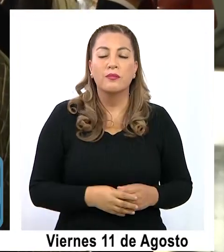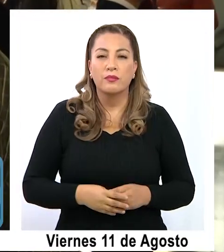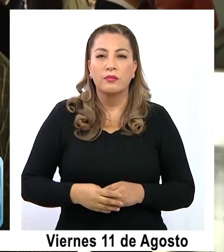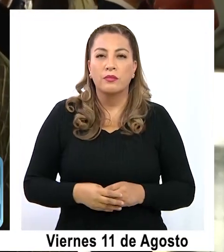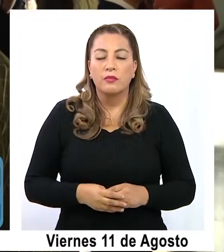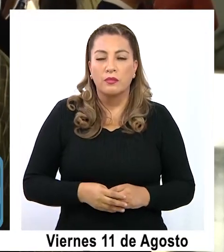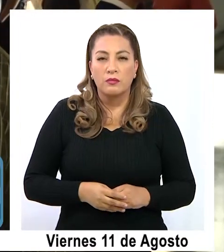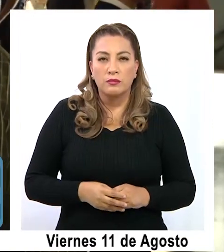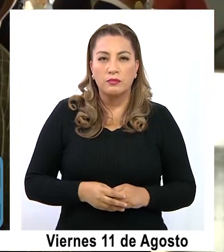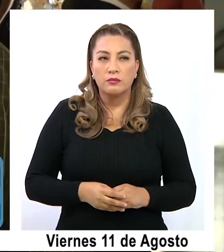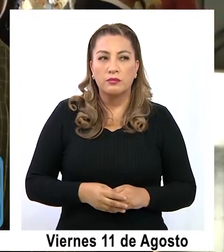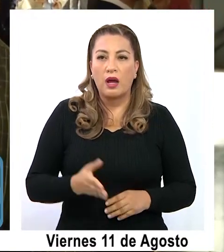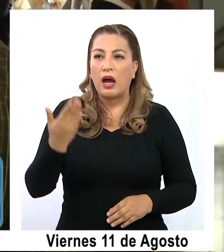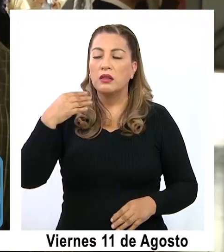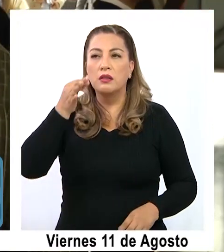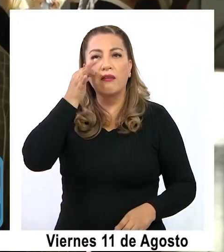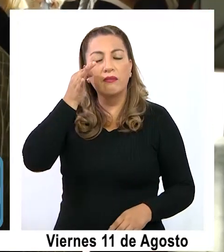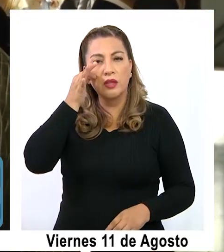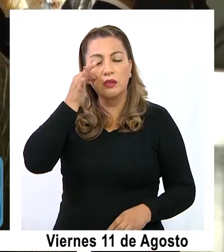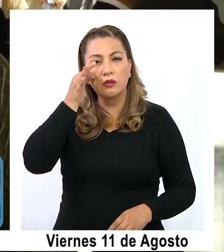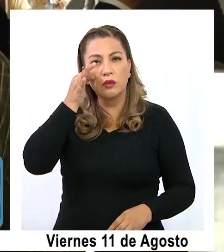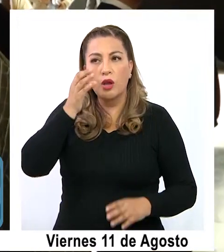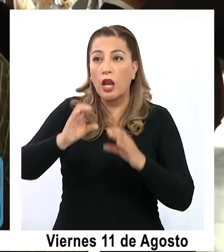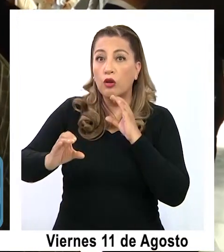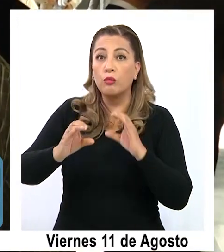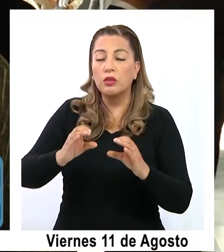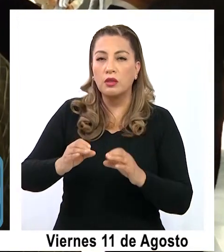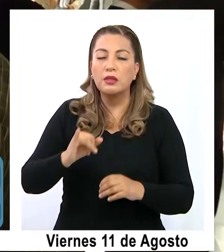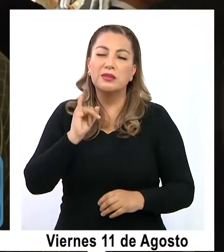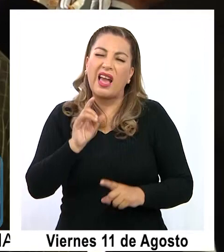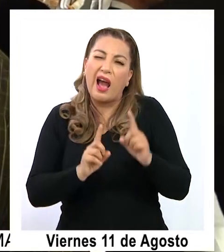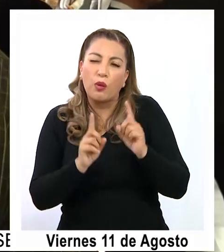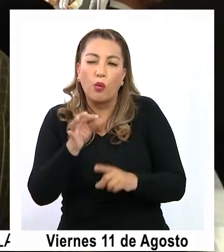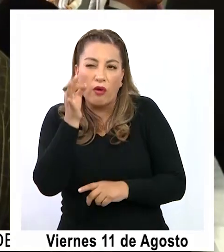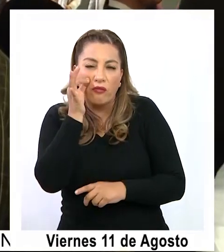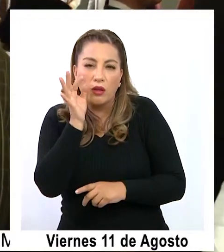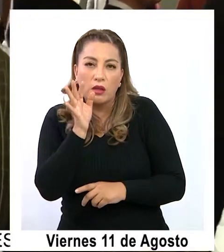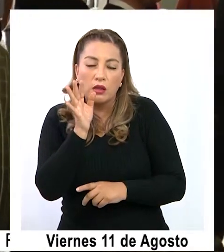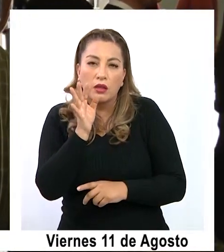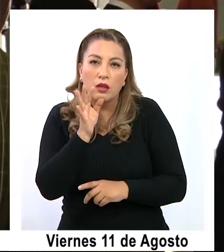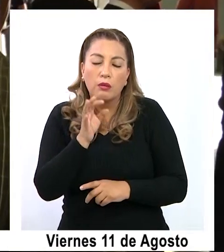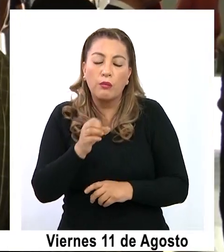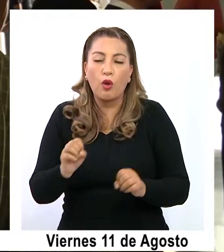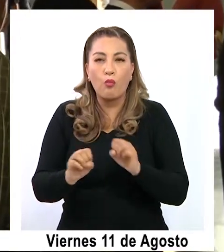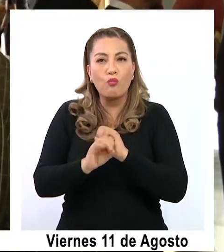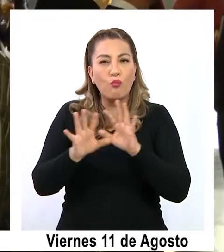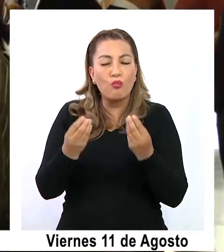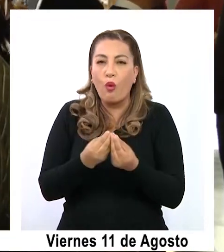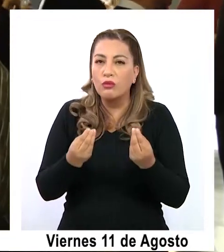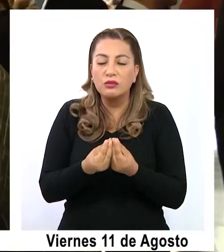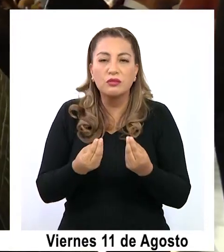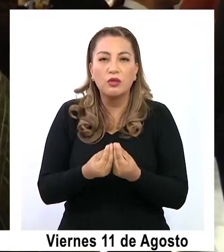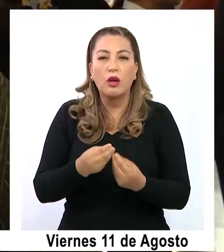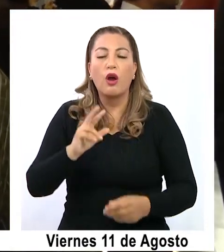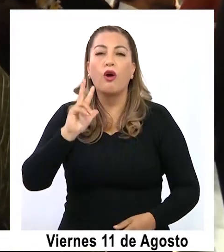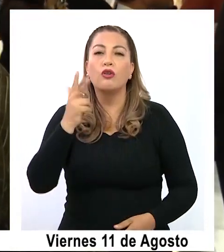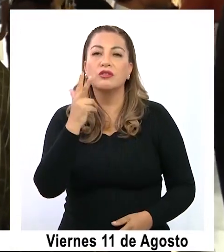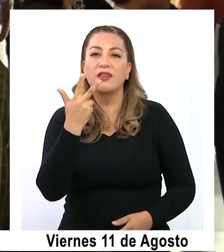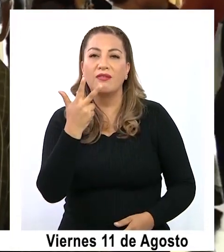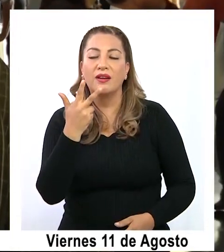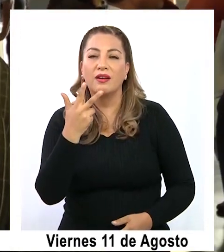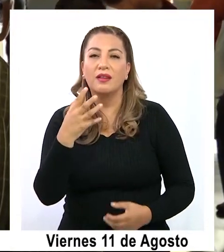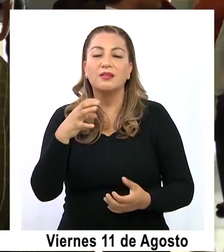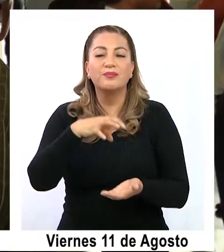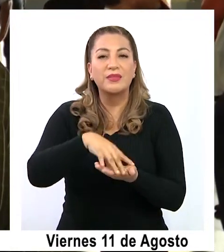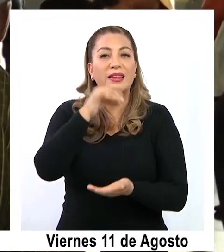habíamos visto mucho que los medios a borde este, sí, sí vimos algunos, pero no así tan masivo como lo es la Octava acá en la